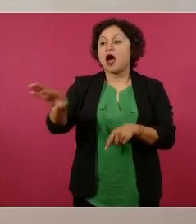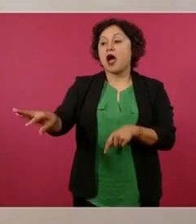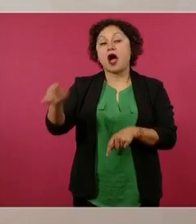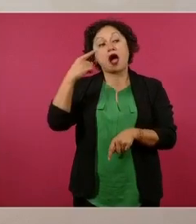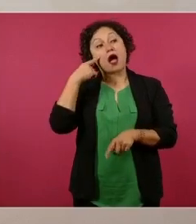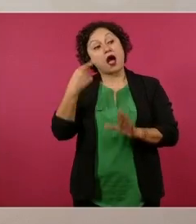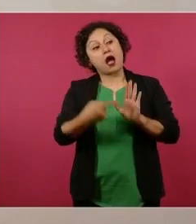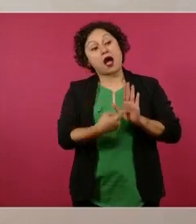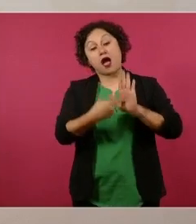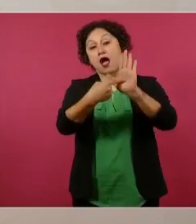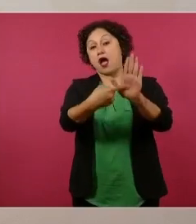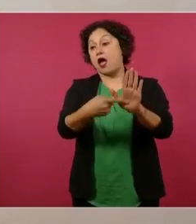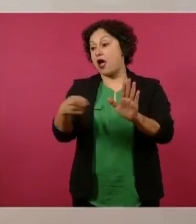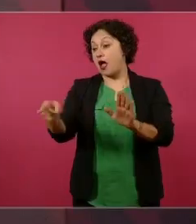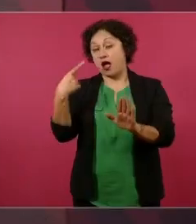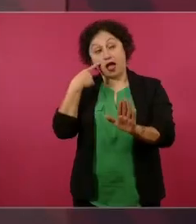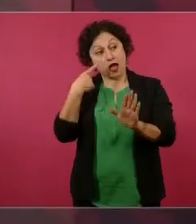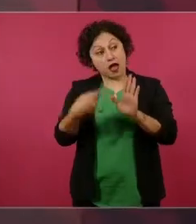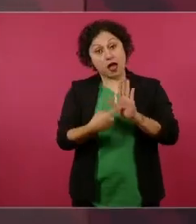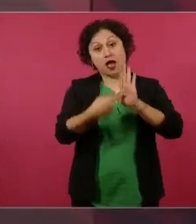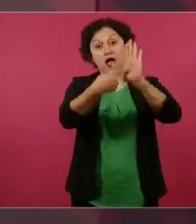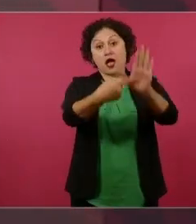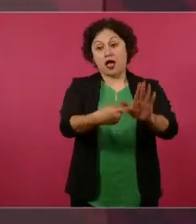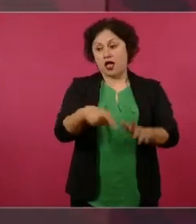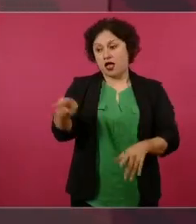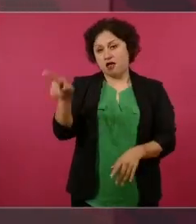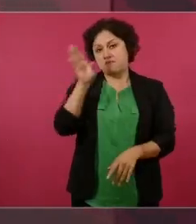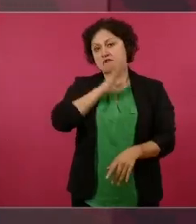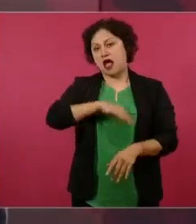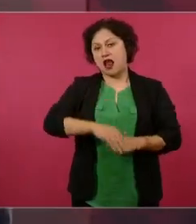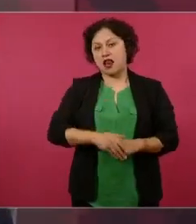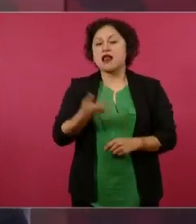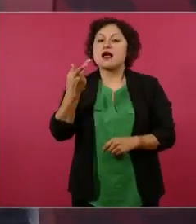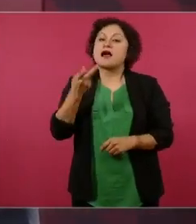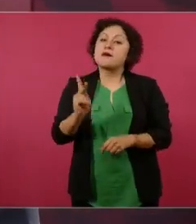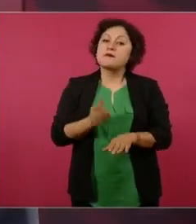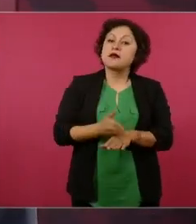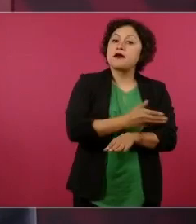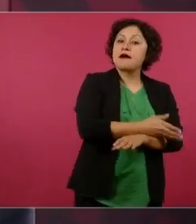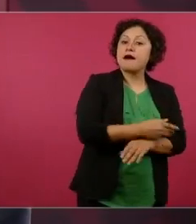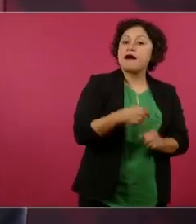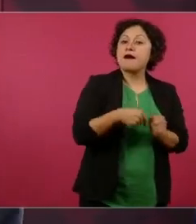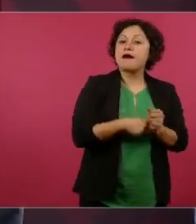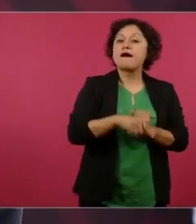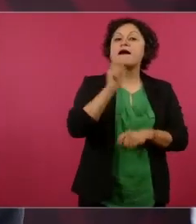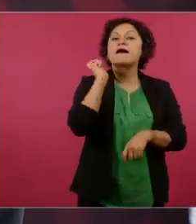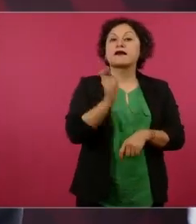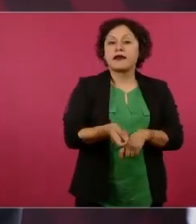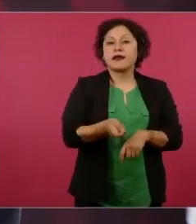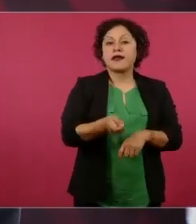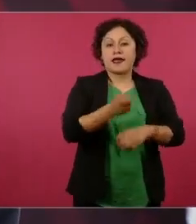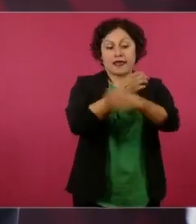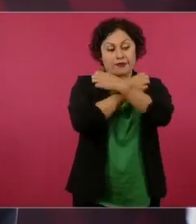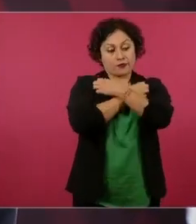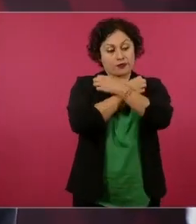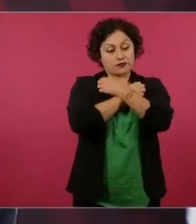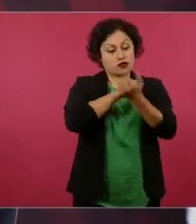educación para que nada más puedan estudiar los que tengan para pagar